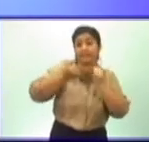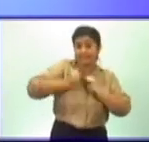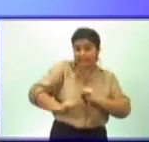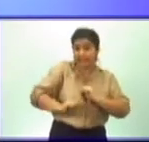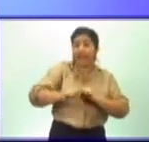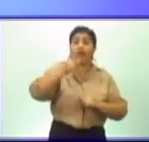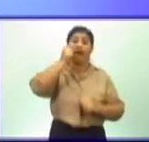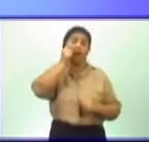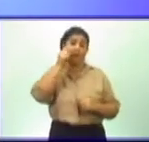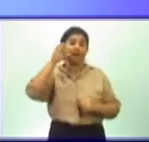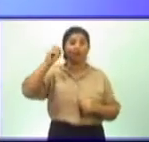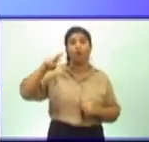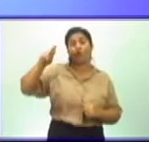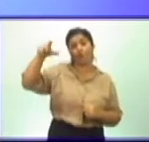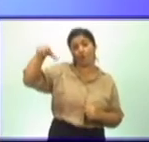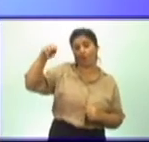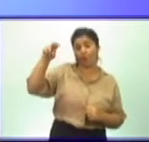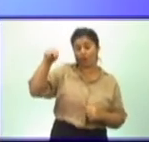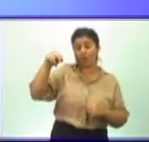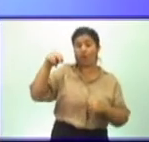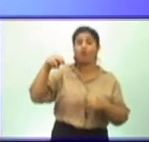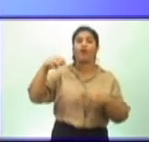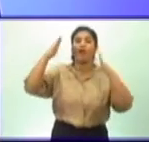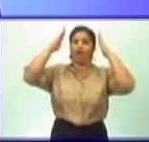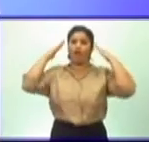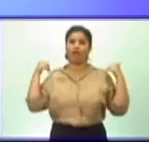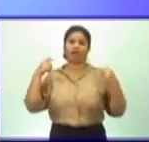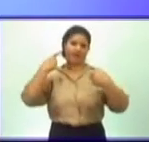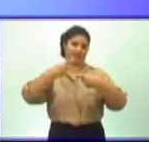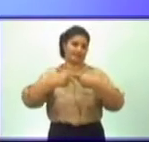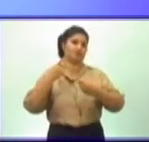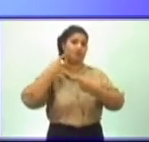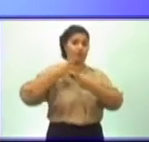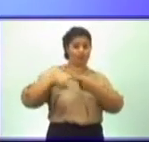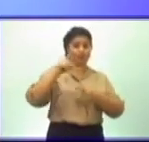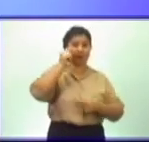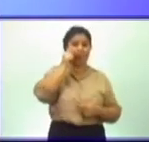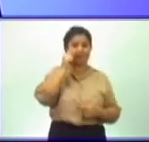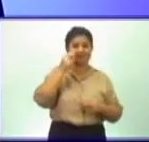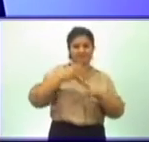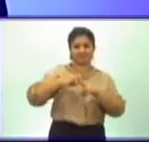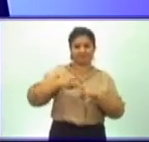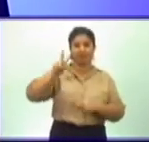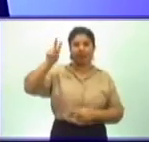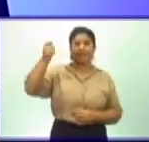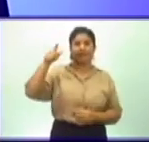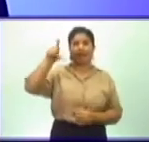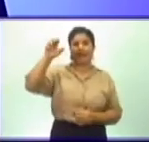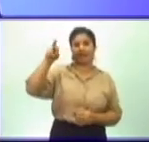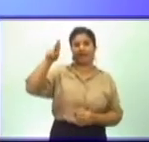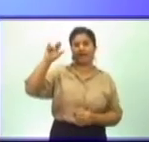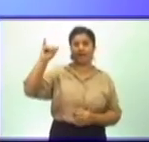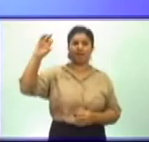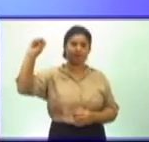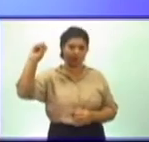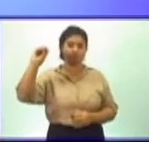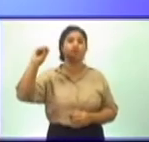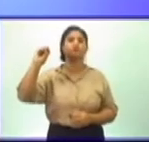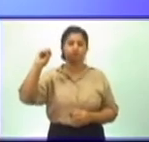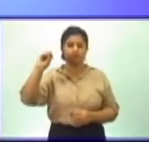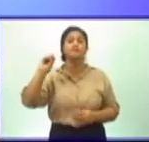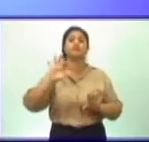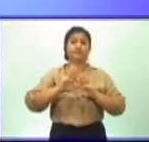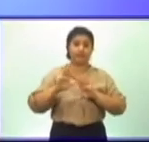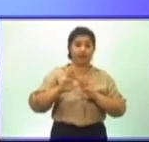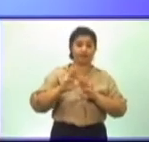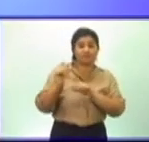Orgón, va a casarse con Valerio? Ya el matrimonio está casi listo, pero ha llegado Tartufo. ¿Cuál es la decisión que va a